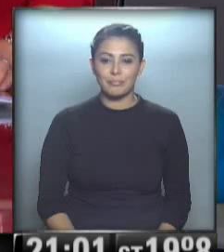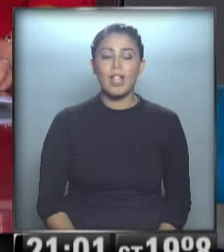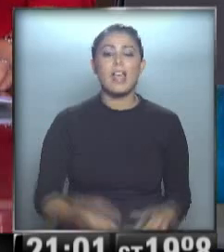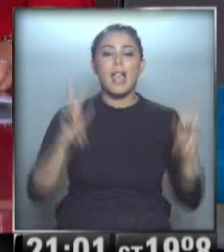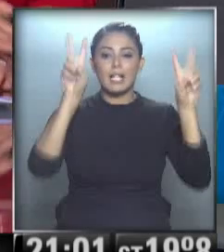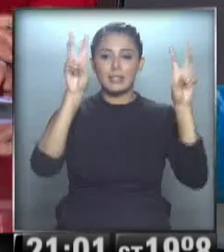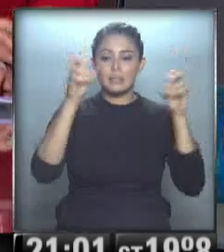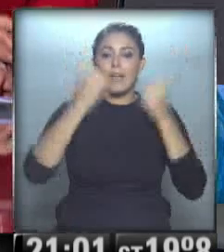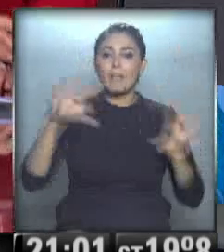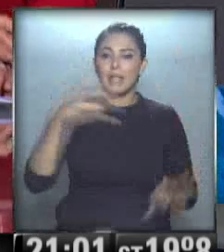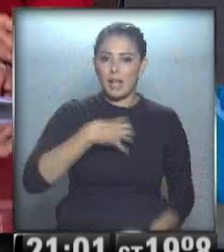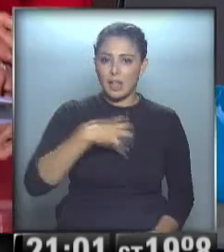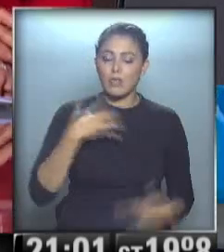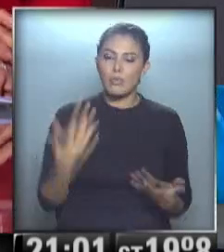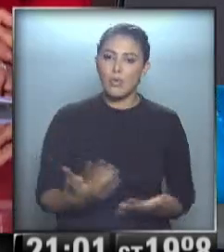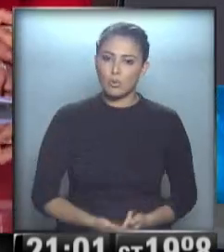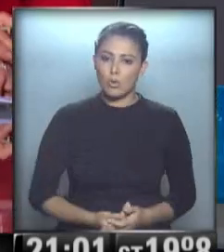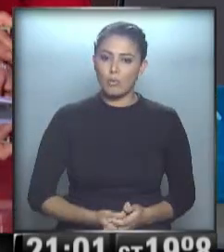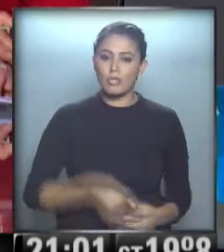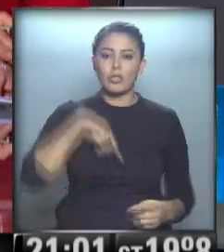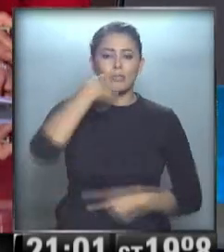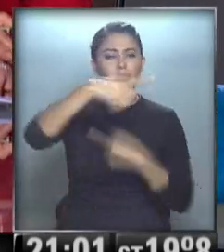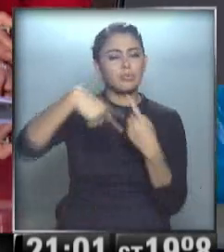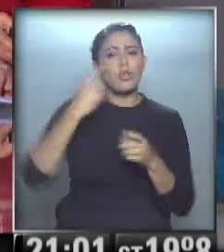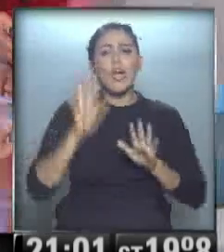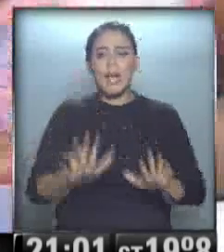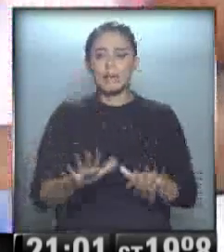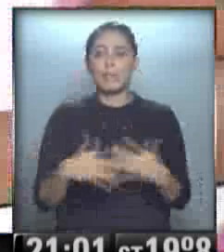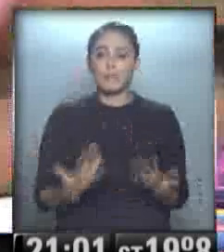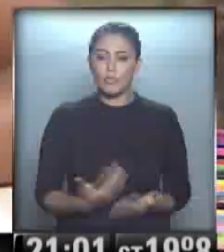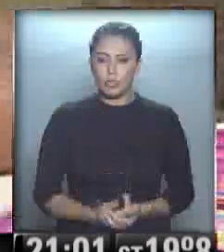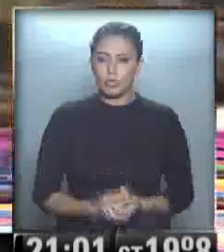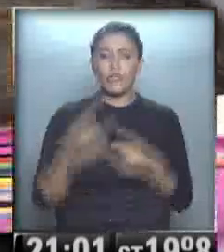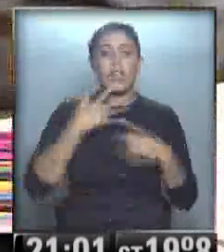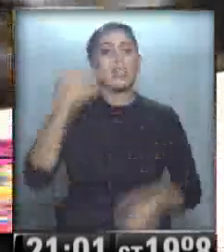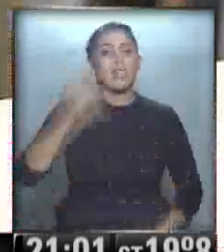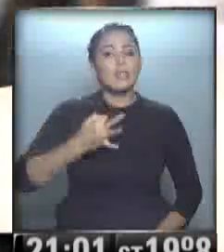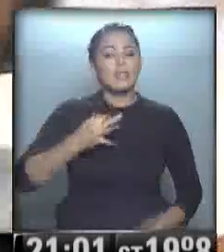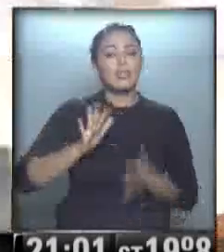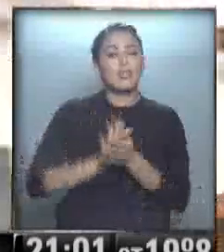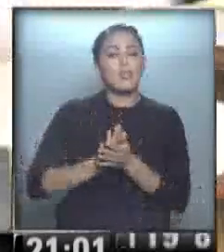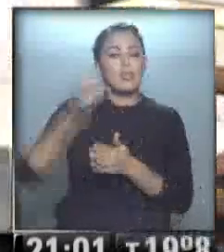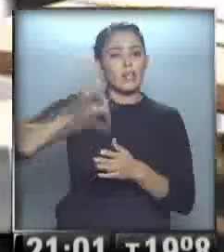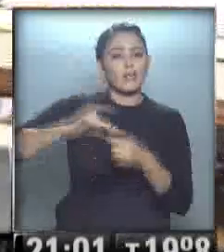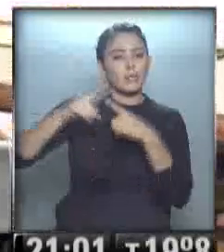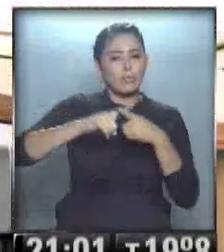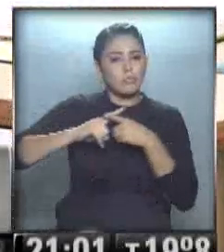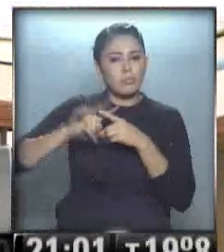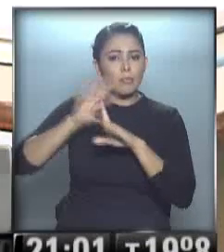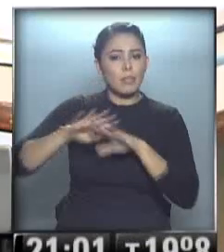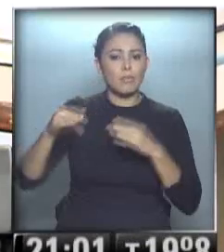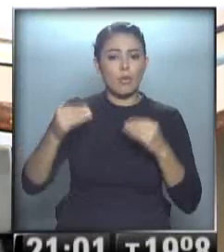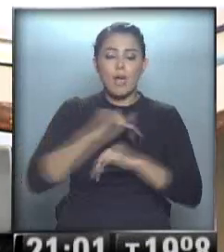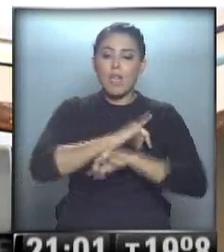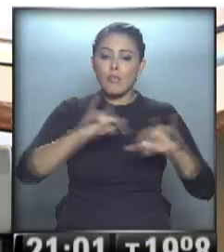El tema del inicio de clases, por supuesto, genera muchísima expectativa, por lo tanto la paritaria docente es una de las